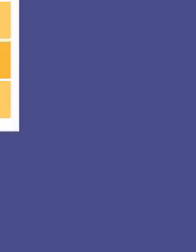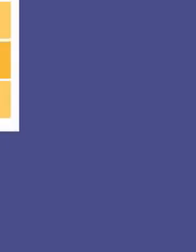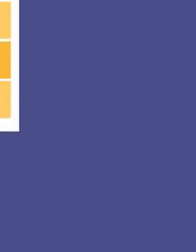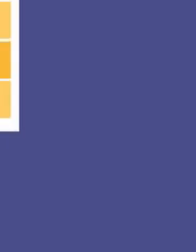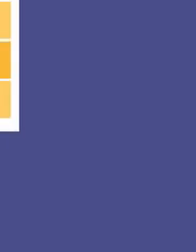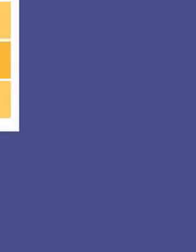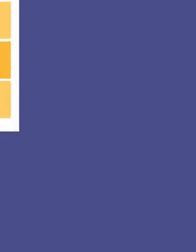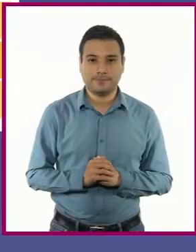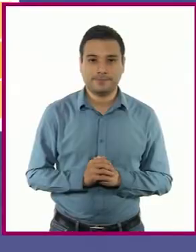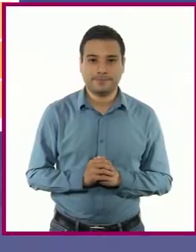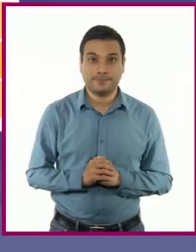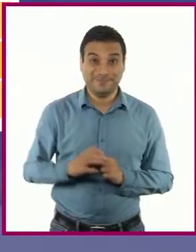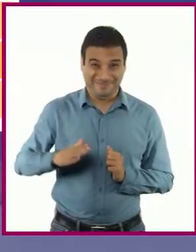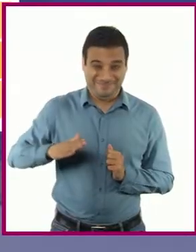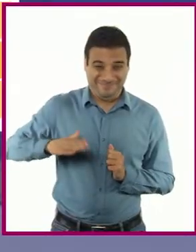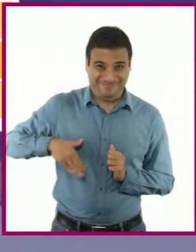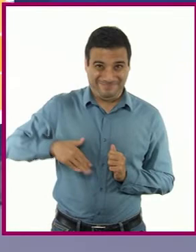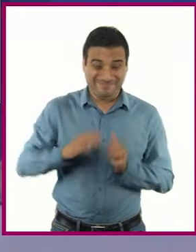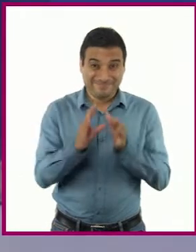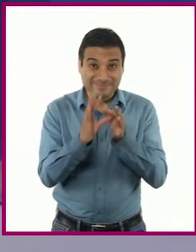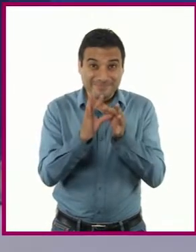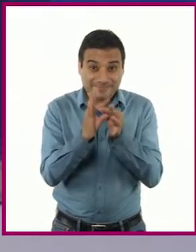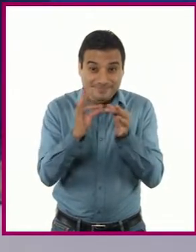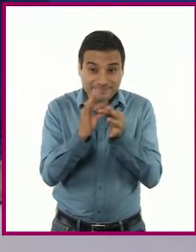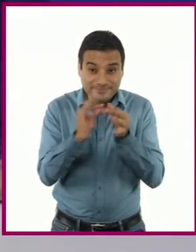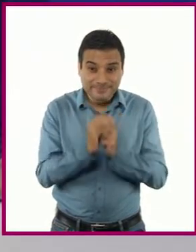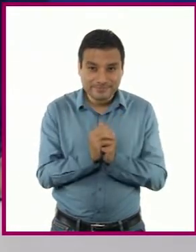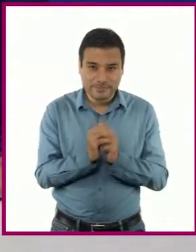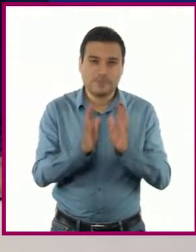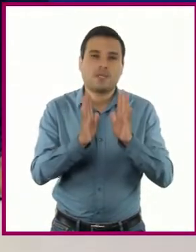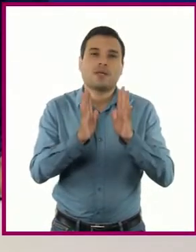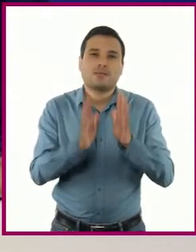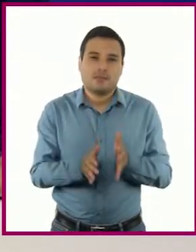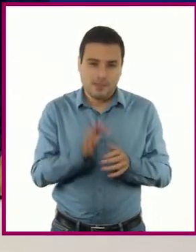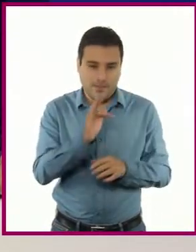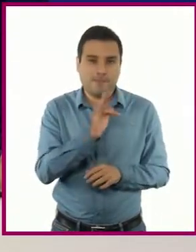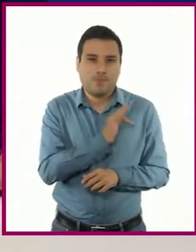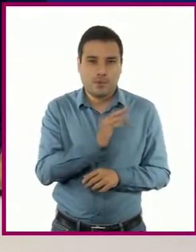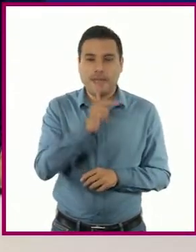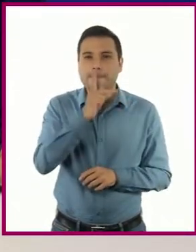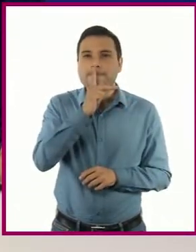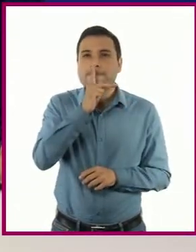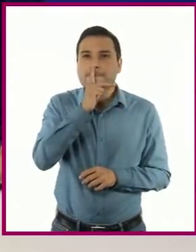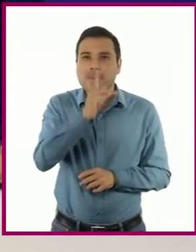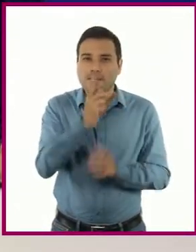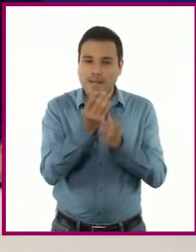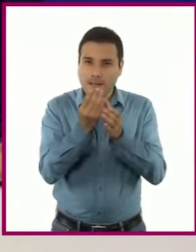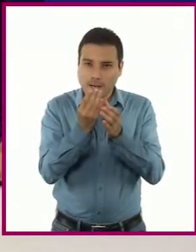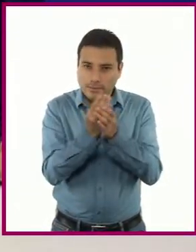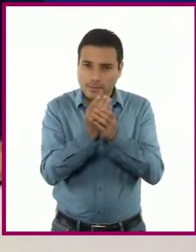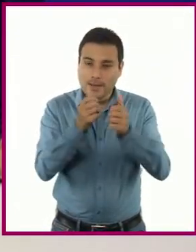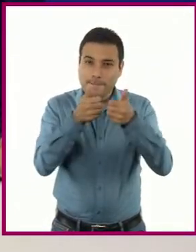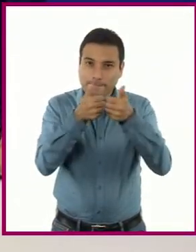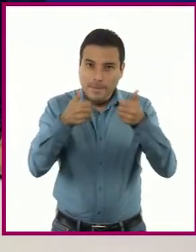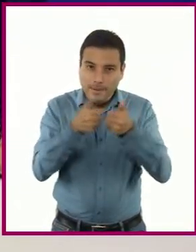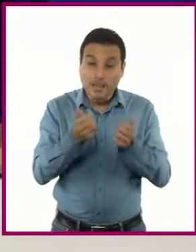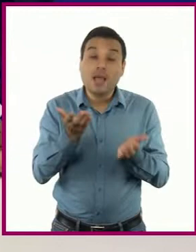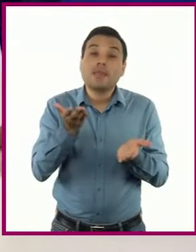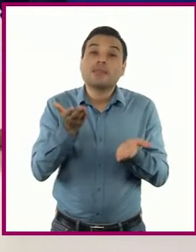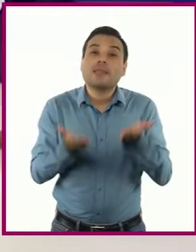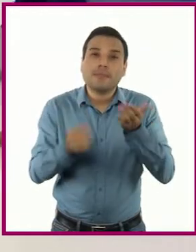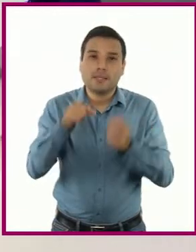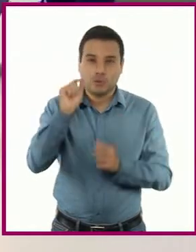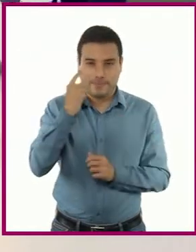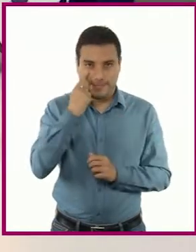Con lo que hemos visto hasta ahora, podemos revisar la clasificación de palabras según su acentuación. Dejaremos la